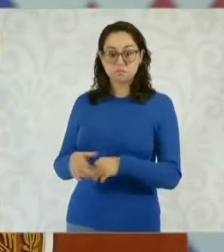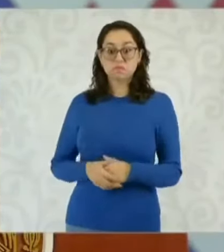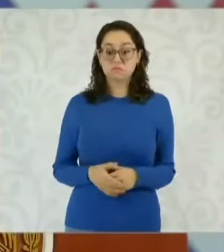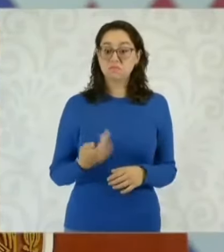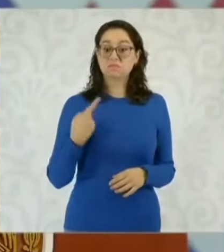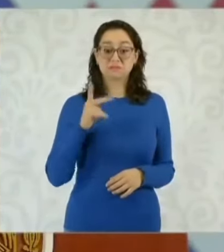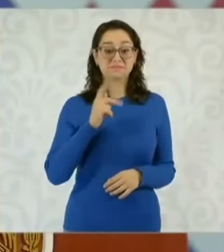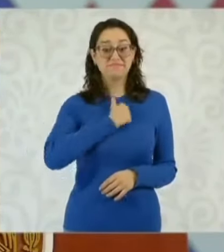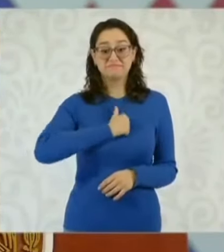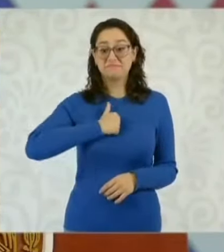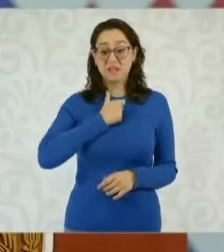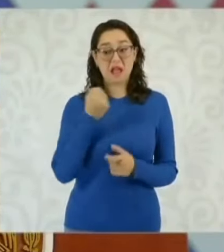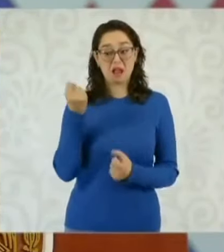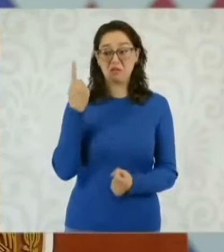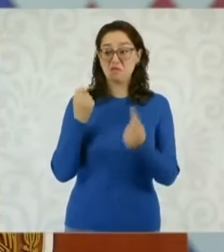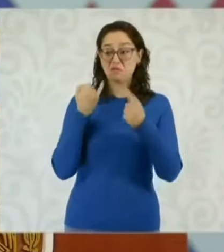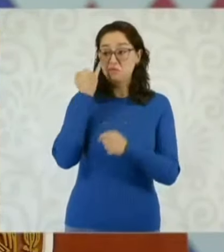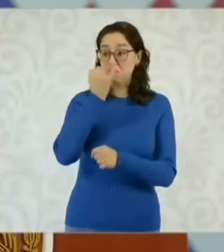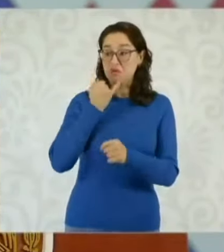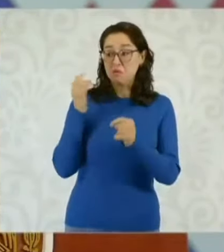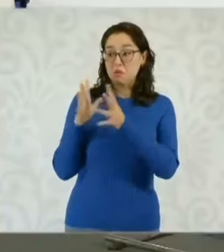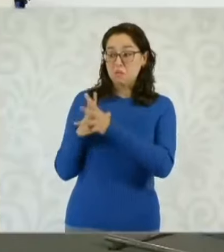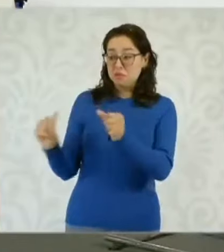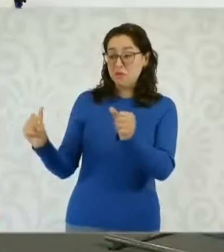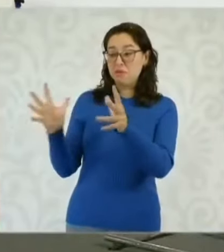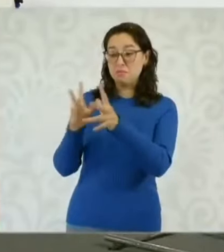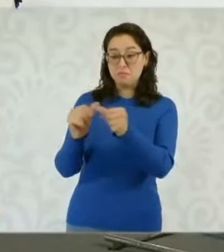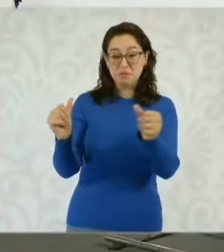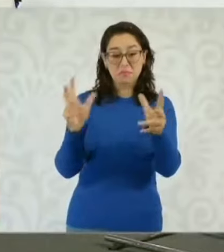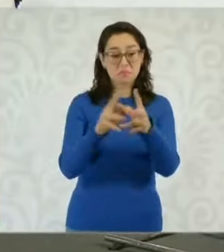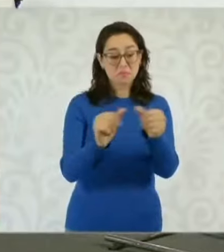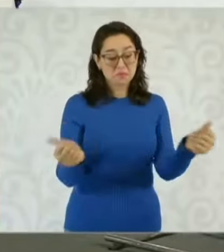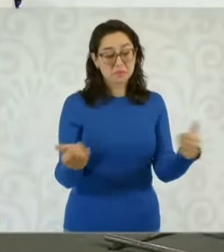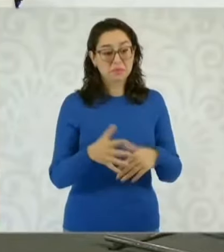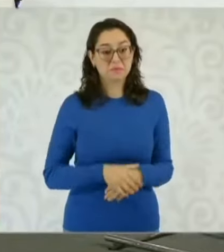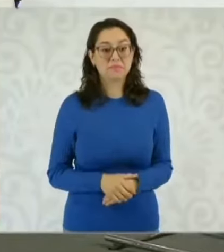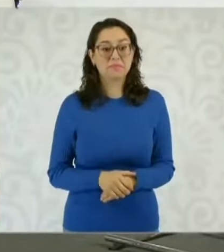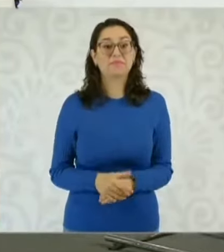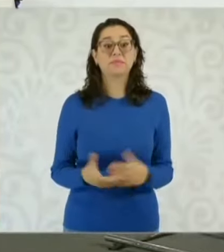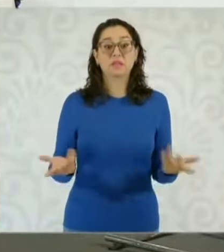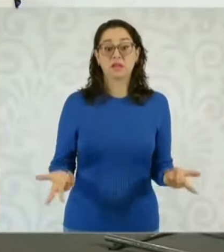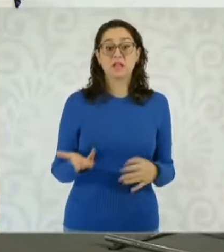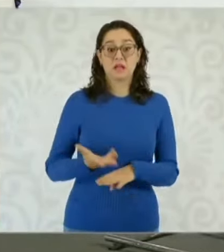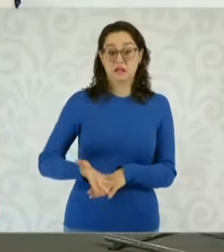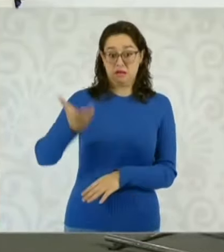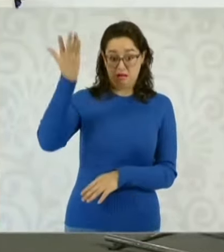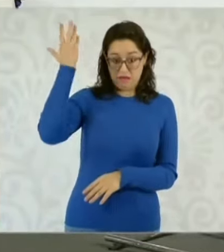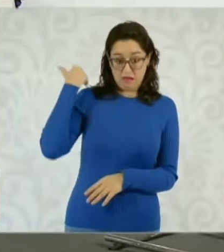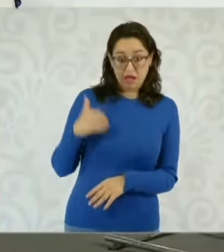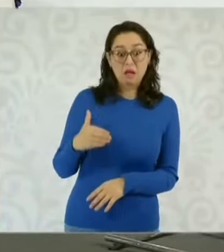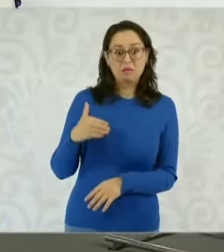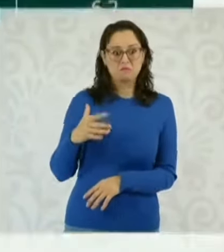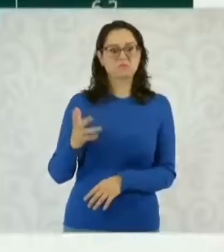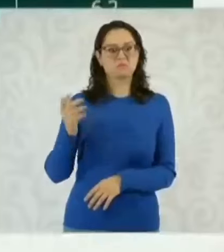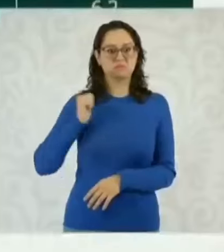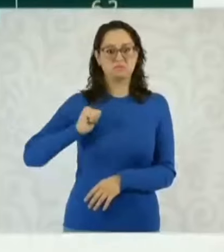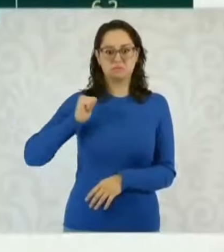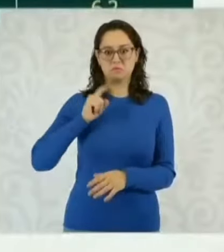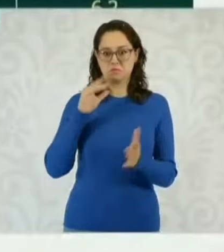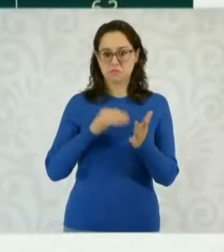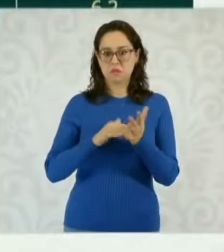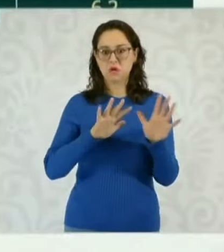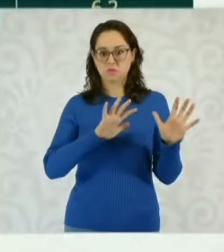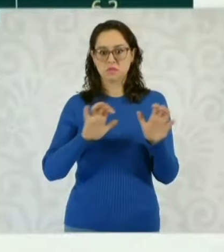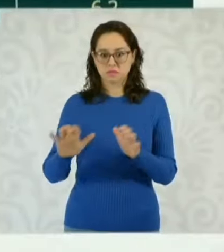a desaparecer. En el año de 1900, 15.4% de la población mexicana hablaba alguna lengua indígena